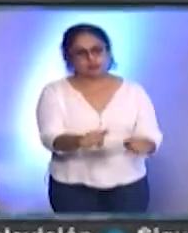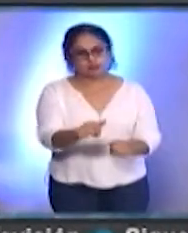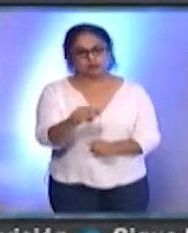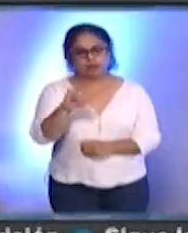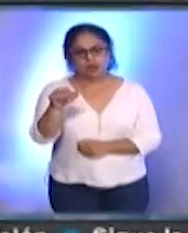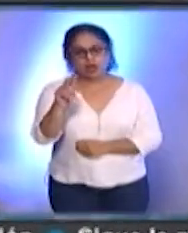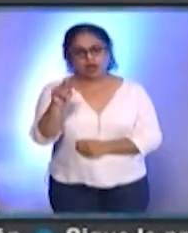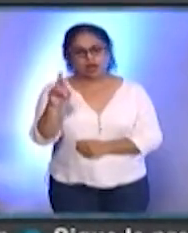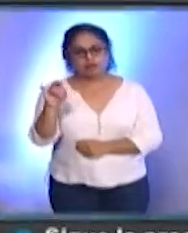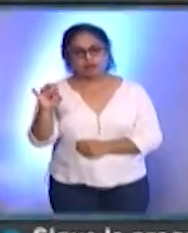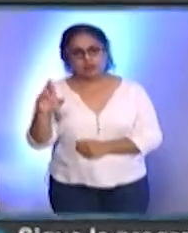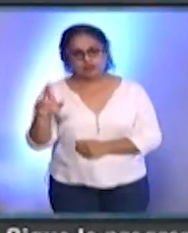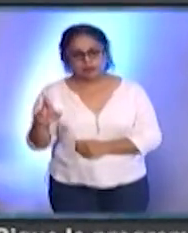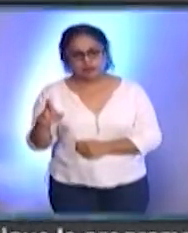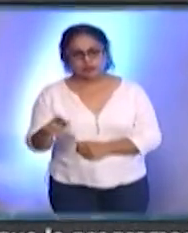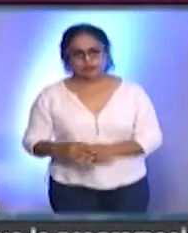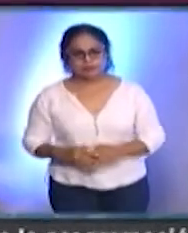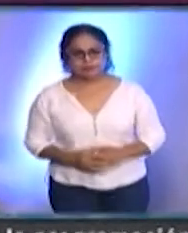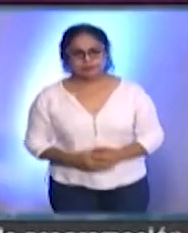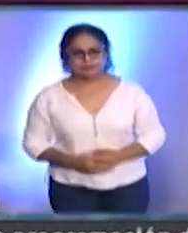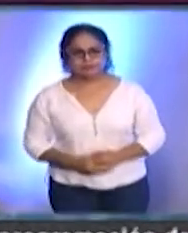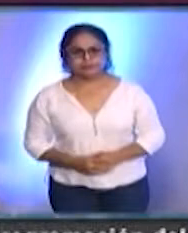Jaimes.